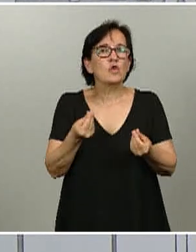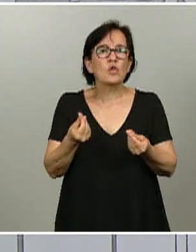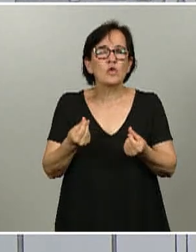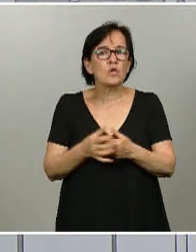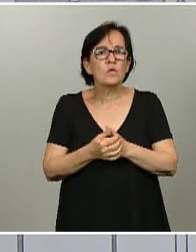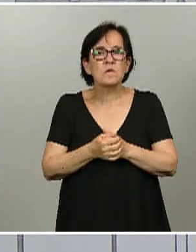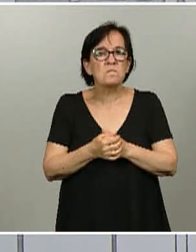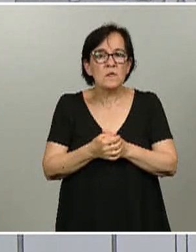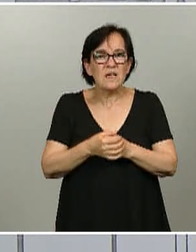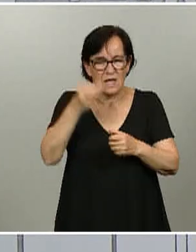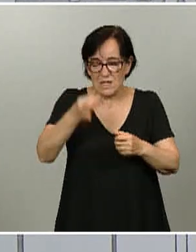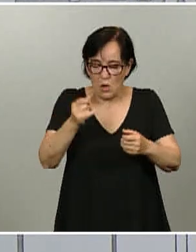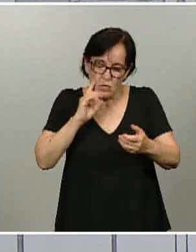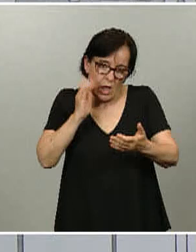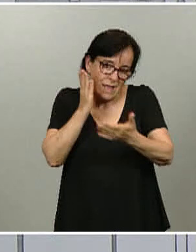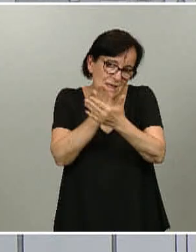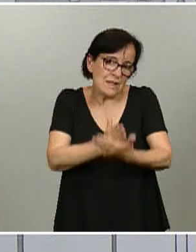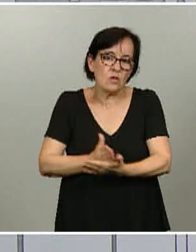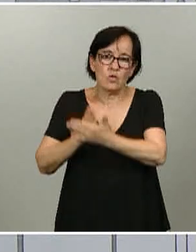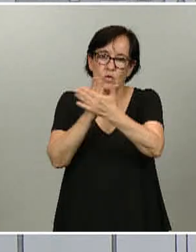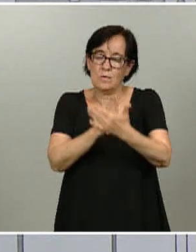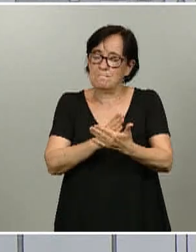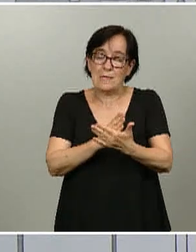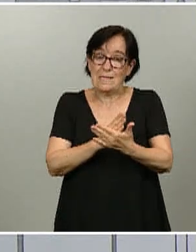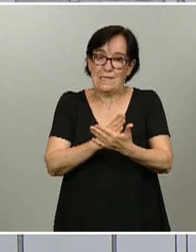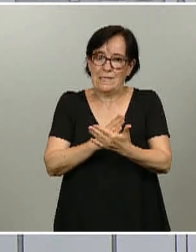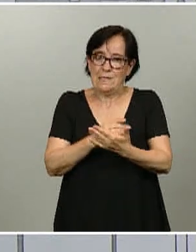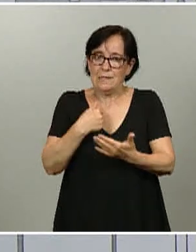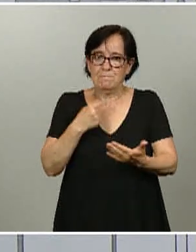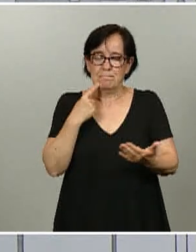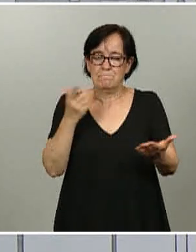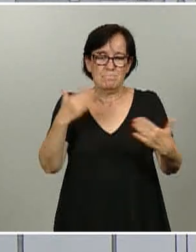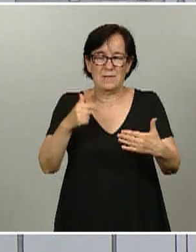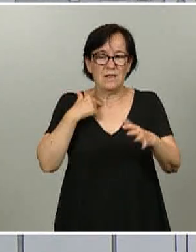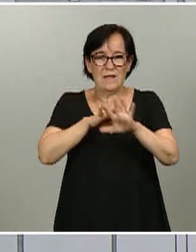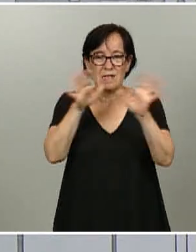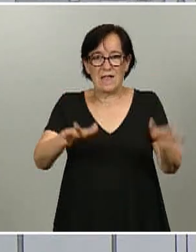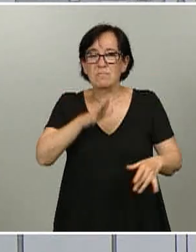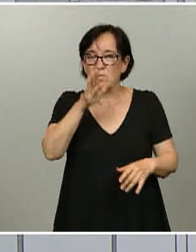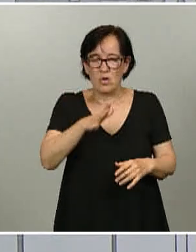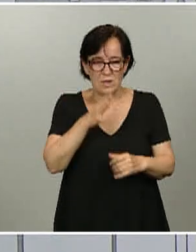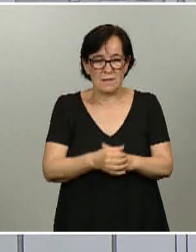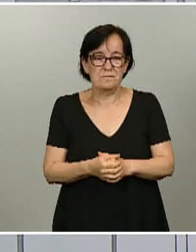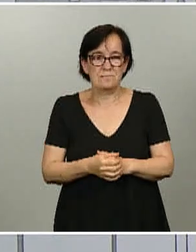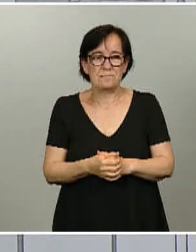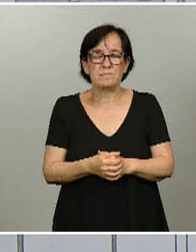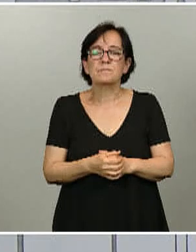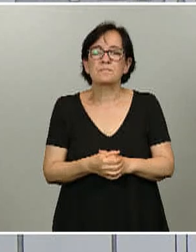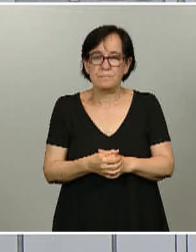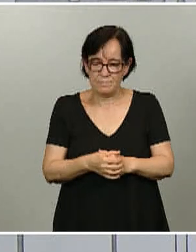que hay estudios, ya les digo que yo no tengo clara la razón. Sí que es cierto